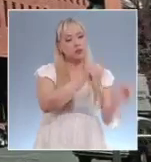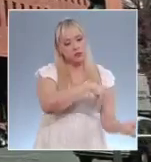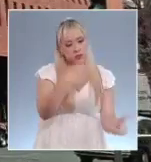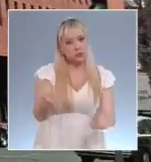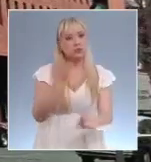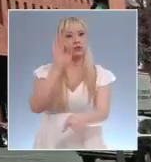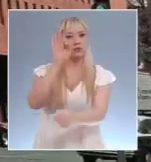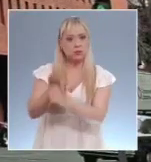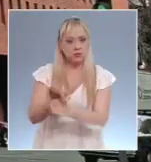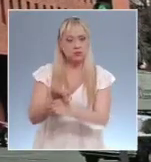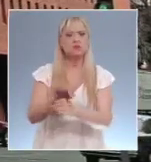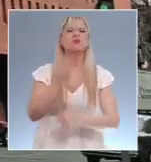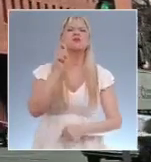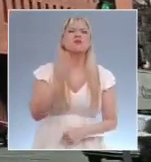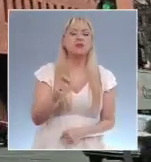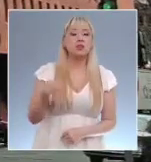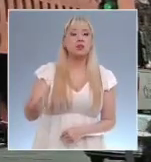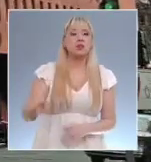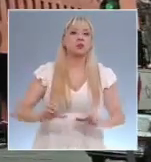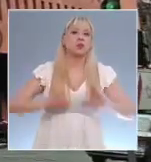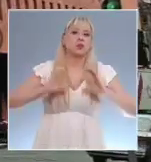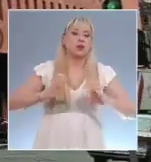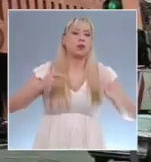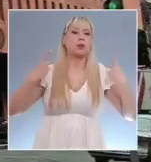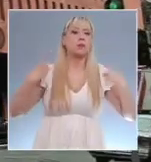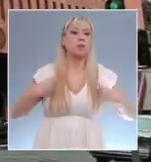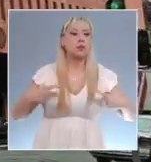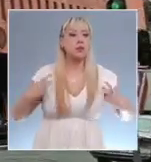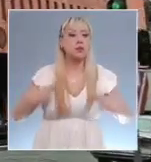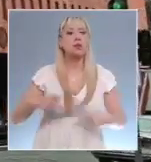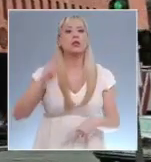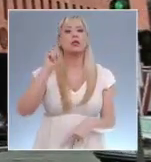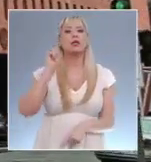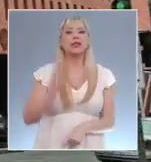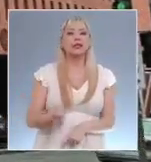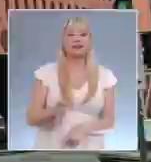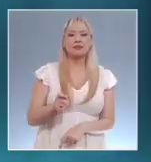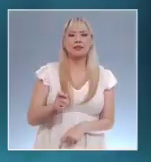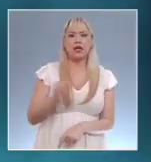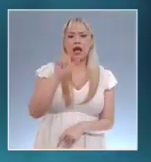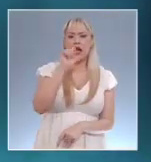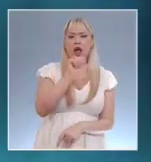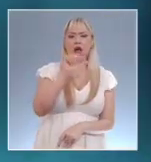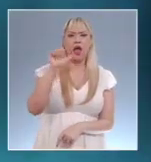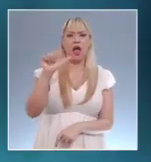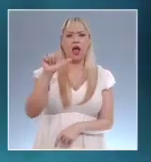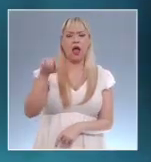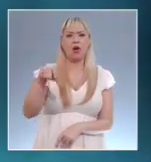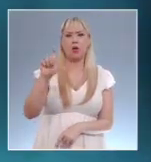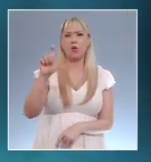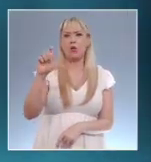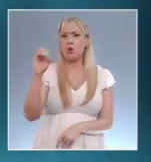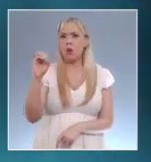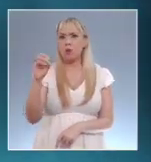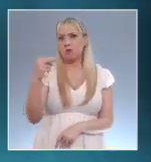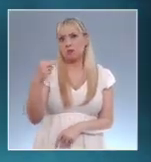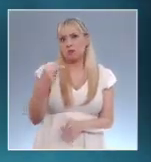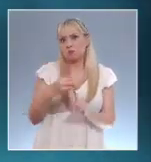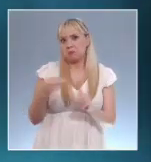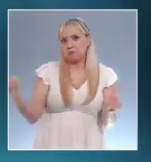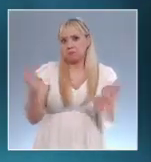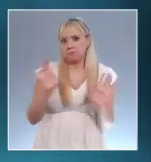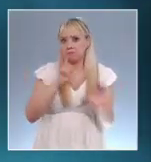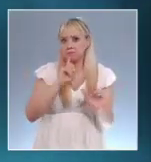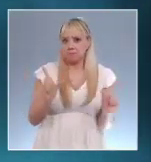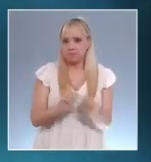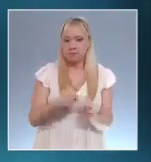una persona identificada con las iniciales AAQO y su familia, tras considerar que se encuentran en una situación de gravedad